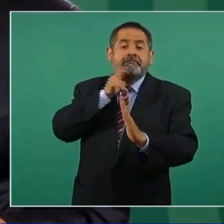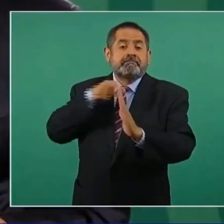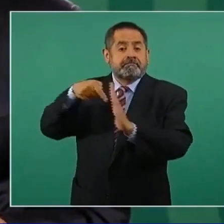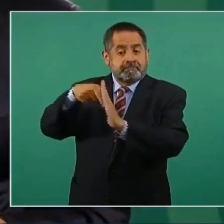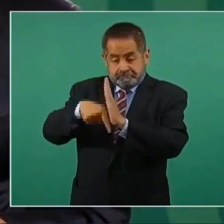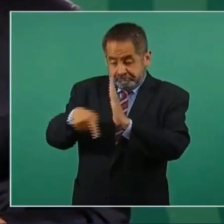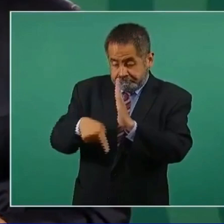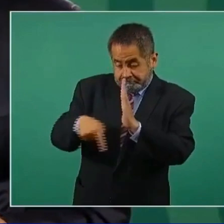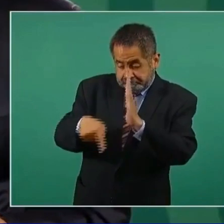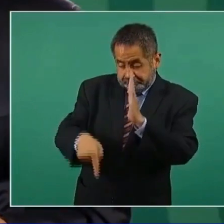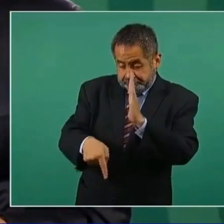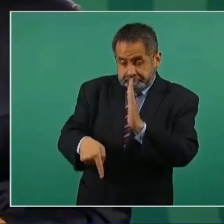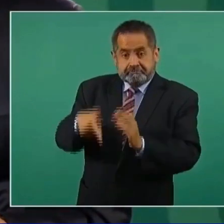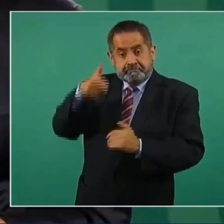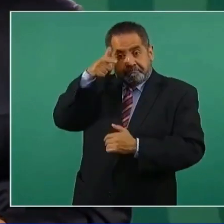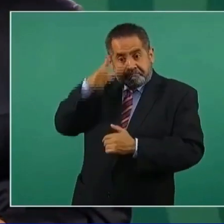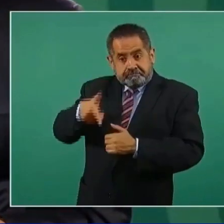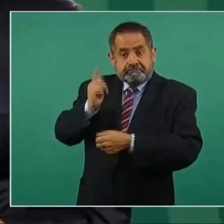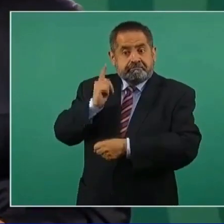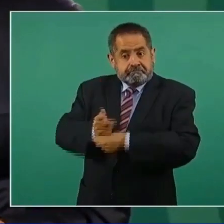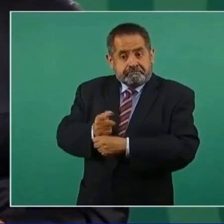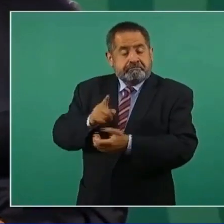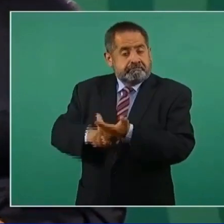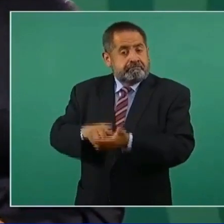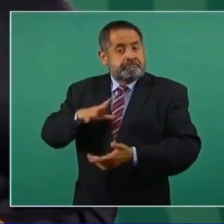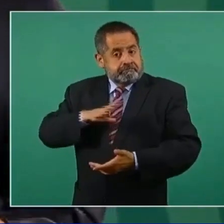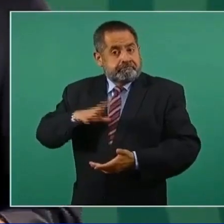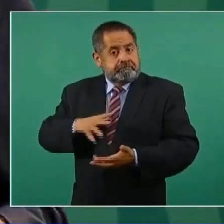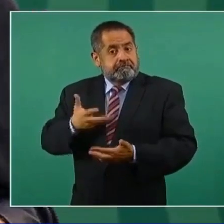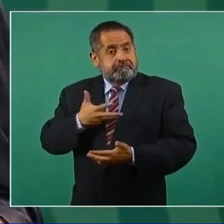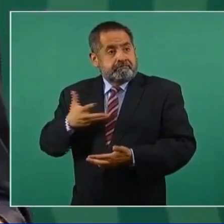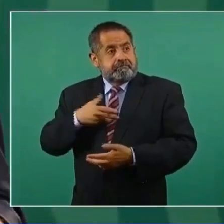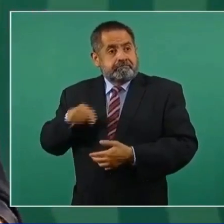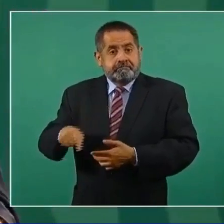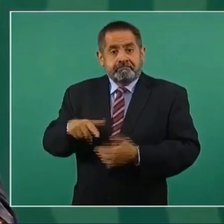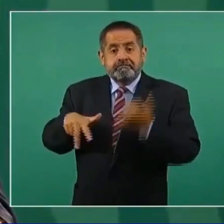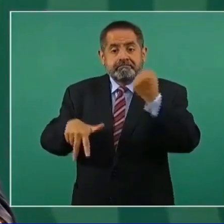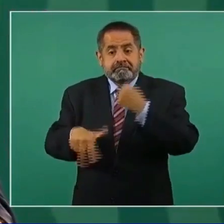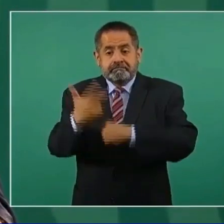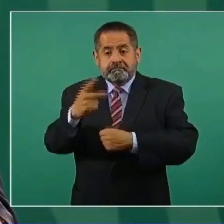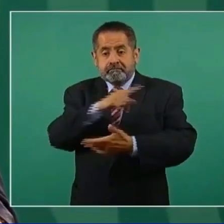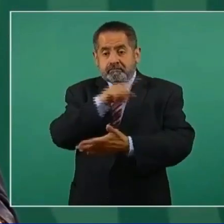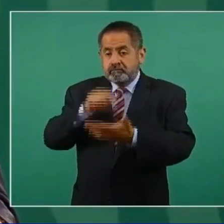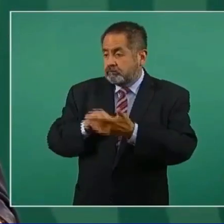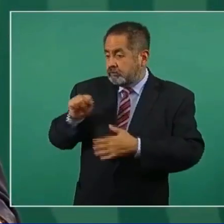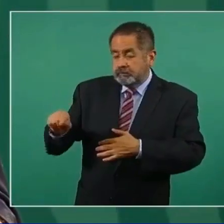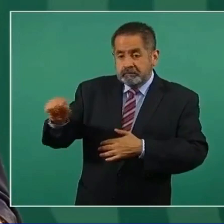yacimientos de petróleo, 3 grandes yacimientos,